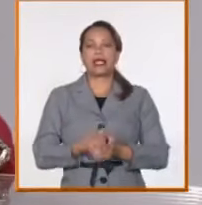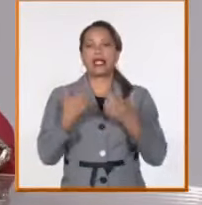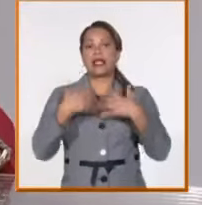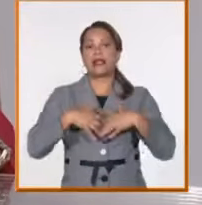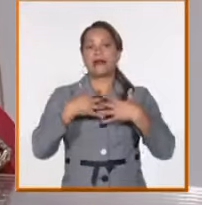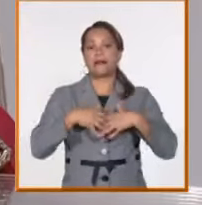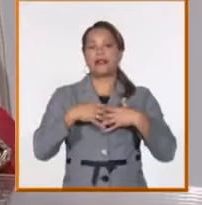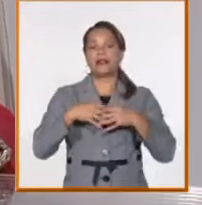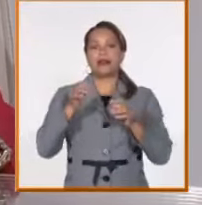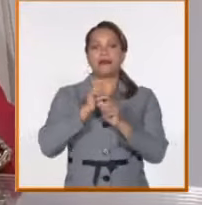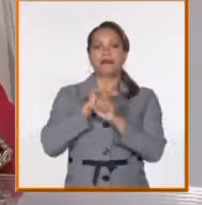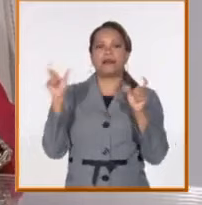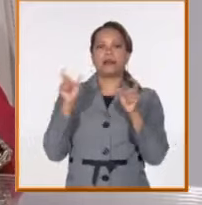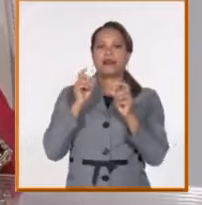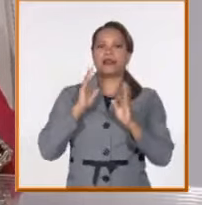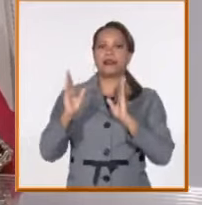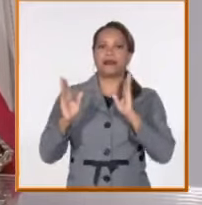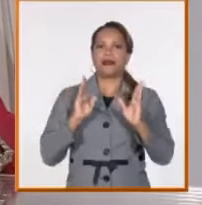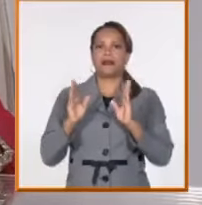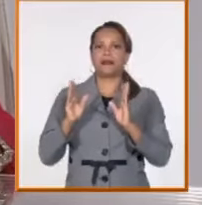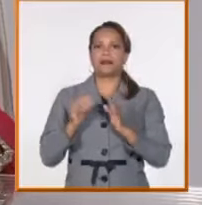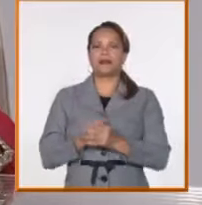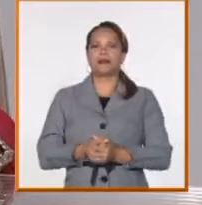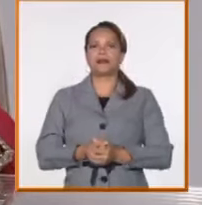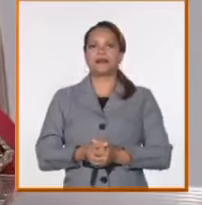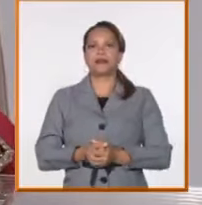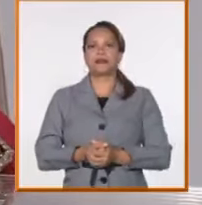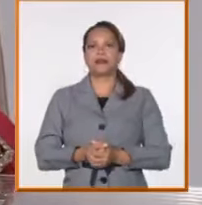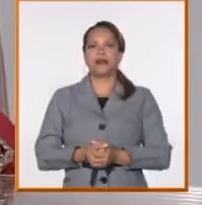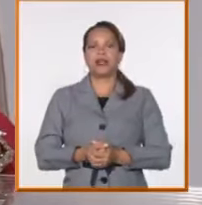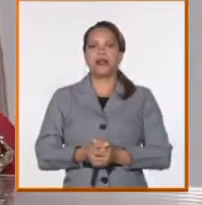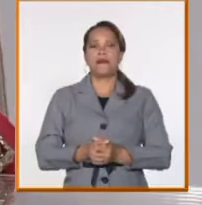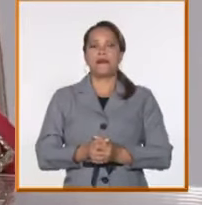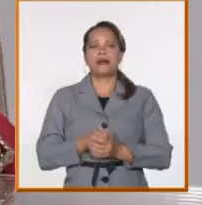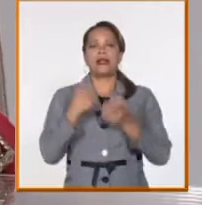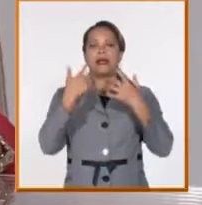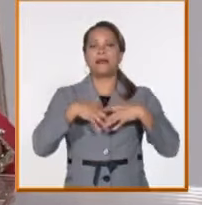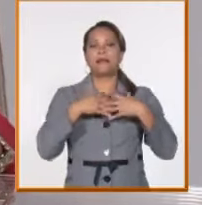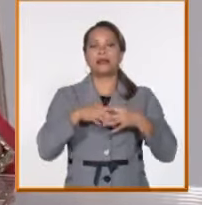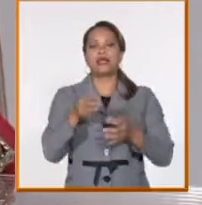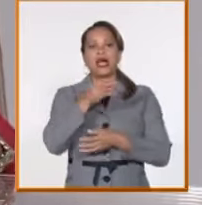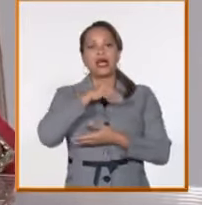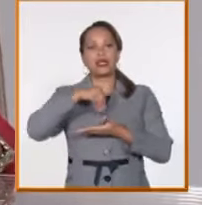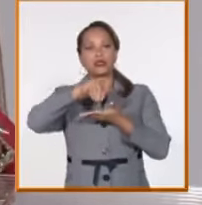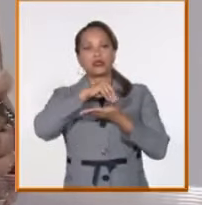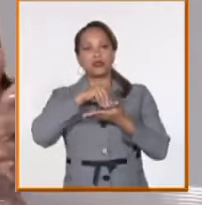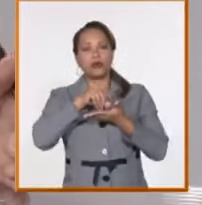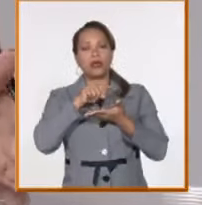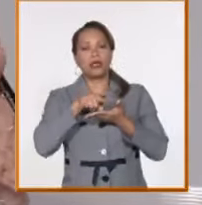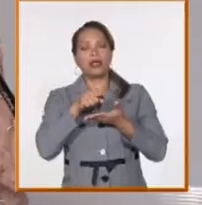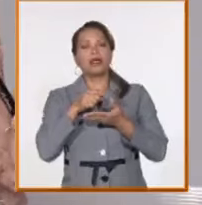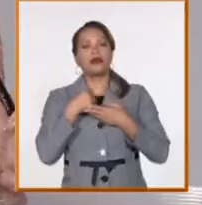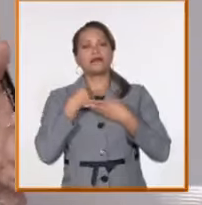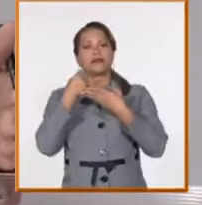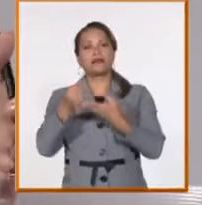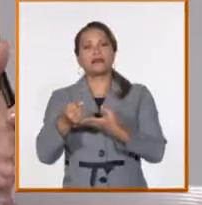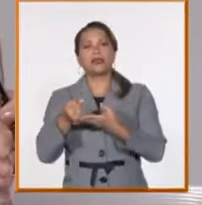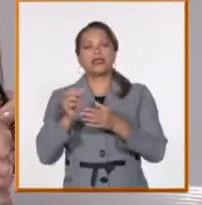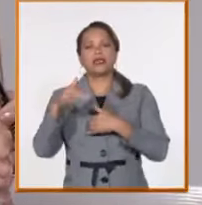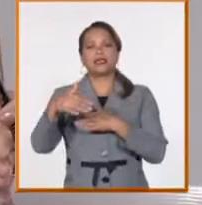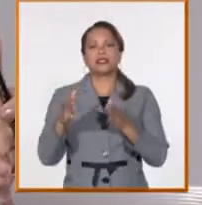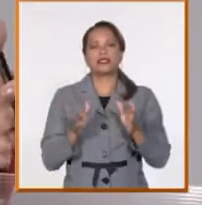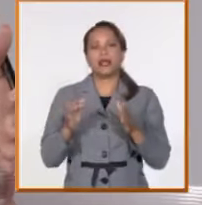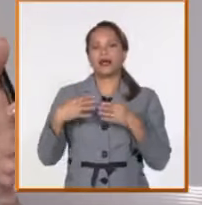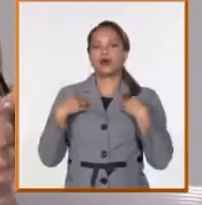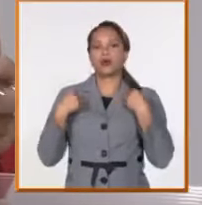en estos sectores estratégicos para la agroindustria azucarera y sus derivados la industria asegura las entregas de saco de polipropileno